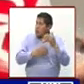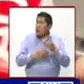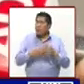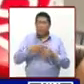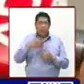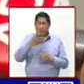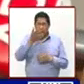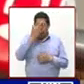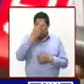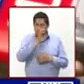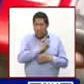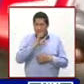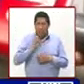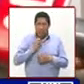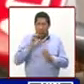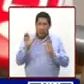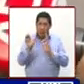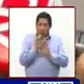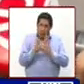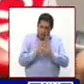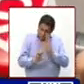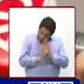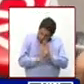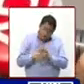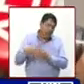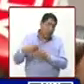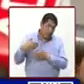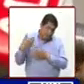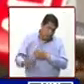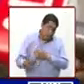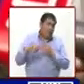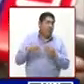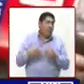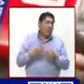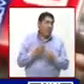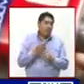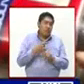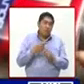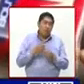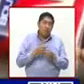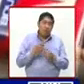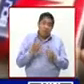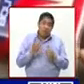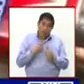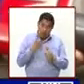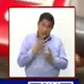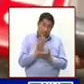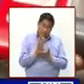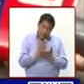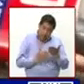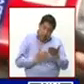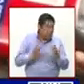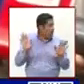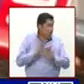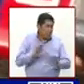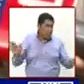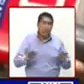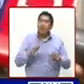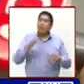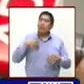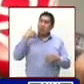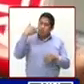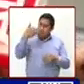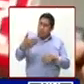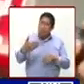legislativo, siendo que la Comisión de Constitución ha concluido su trabajo en esta primera parte, se remitirá en el transcurso de las